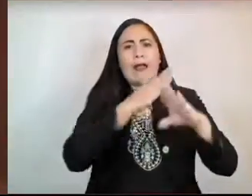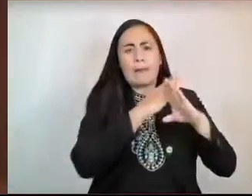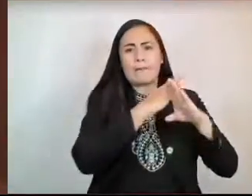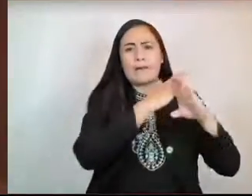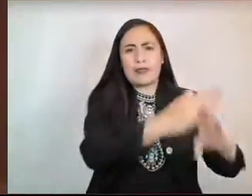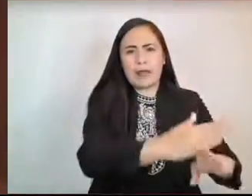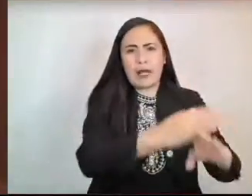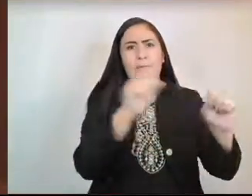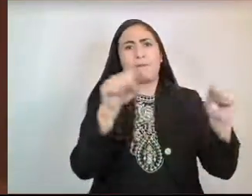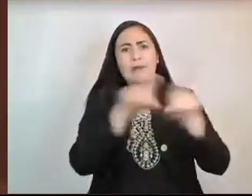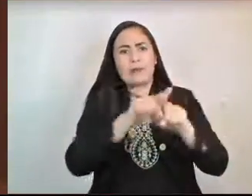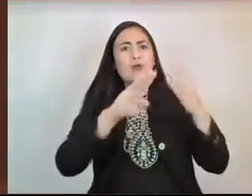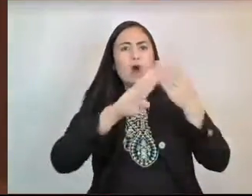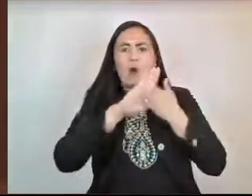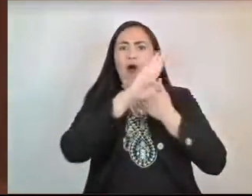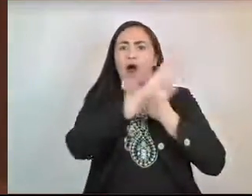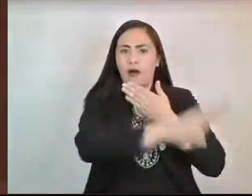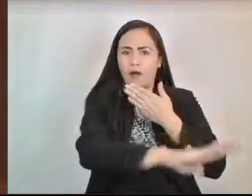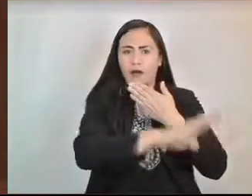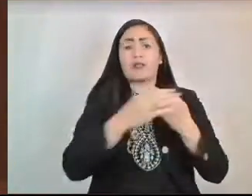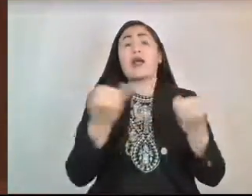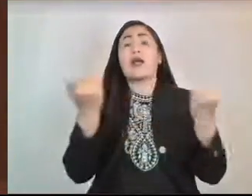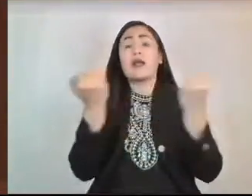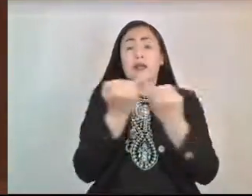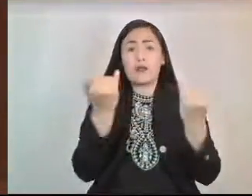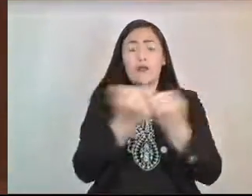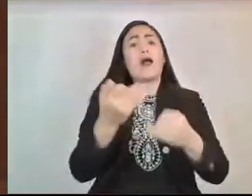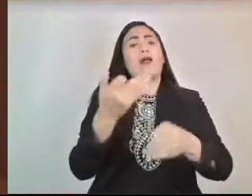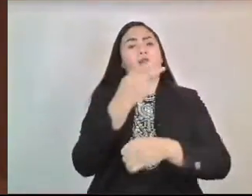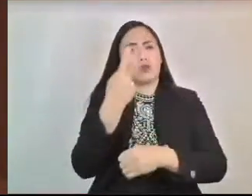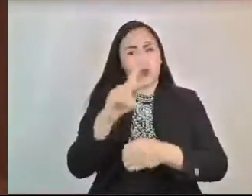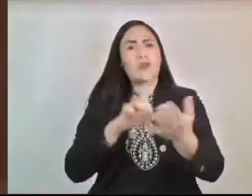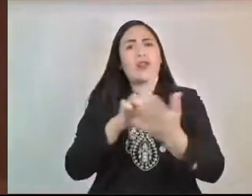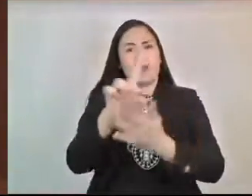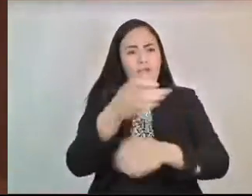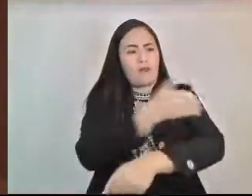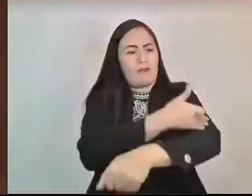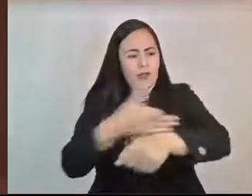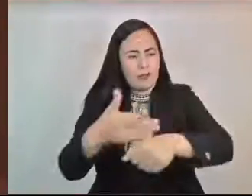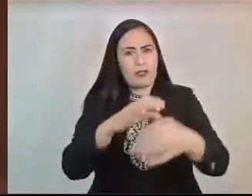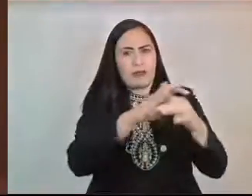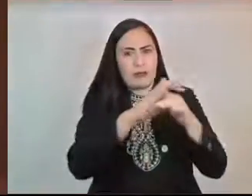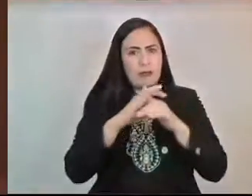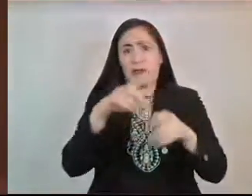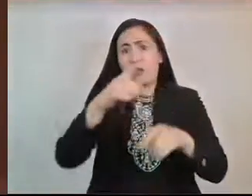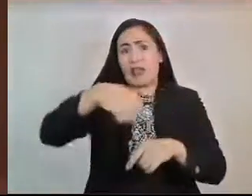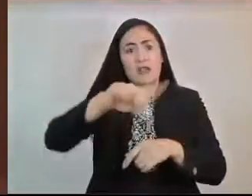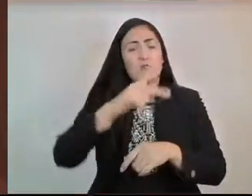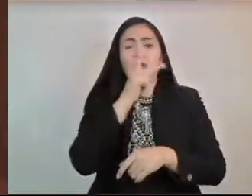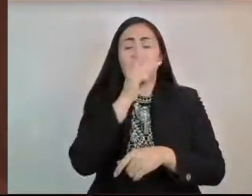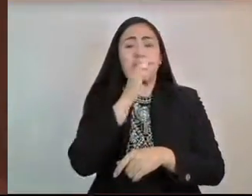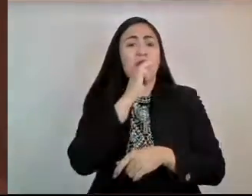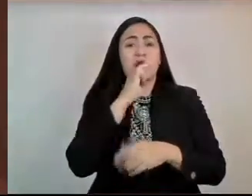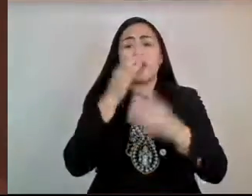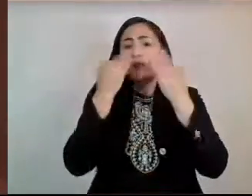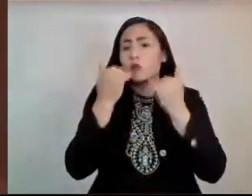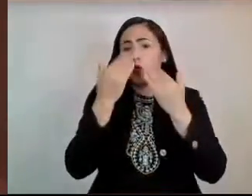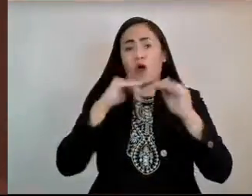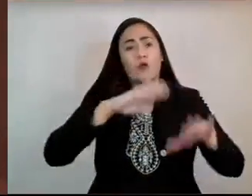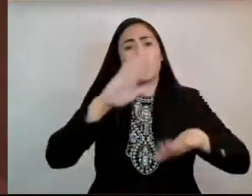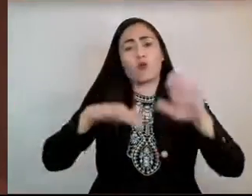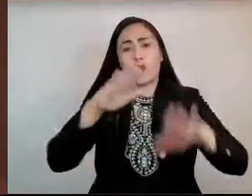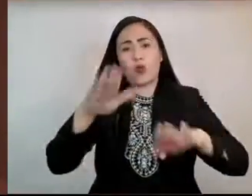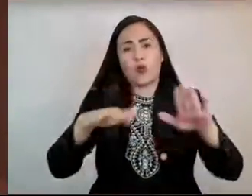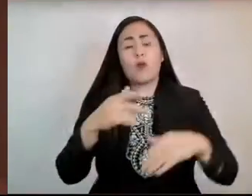y sobre todo el derecho a vivir en familia para quienes viven en orfandad. Por ello, que las siguientes